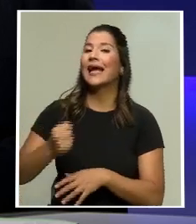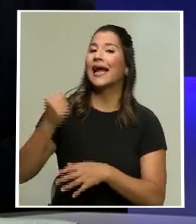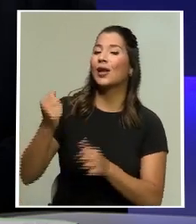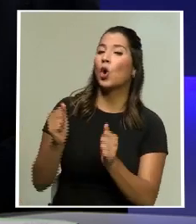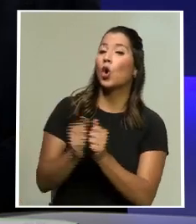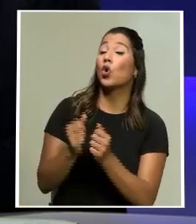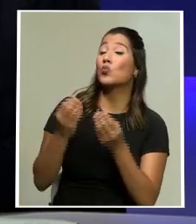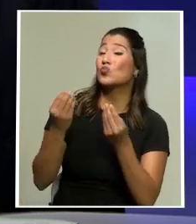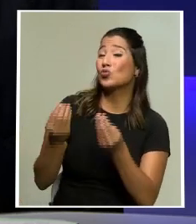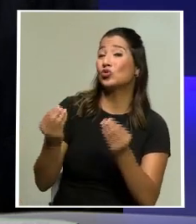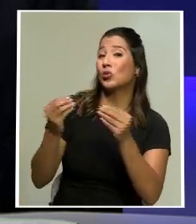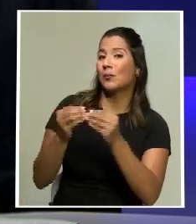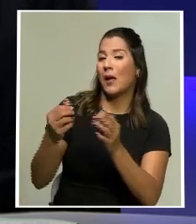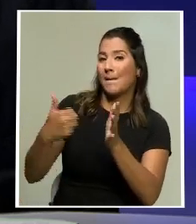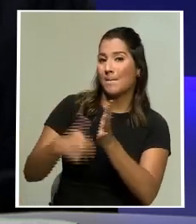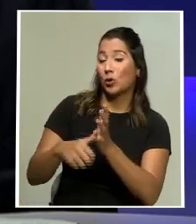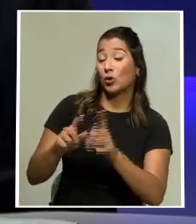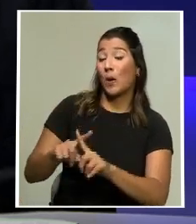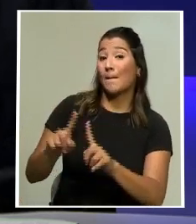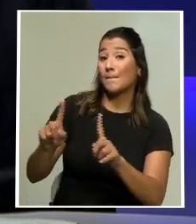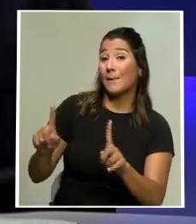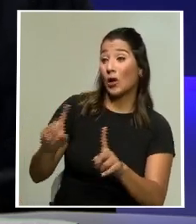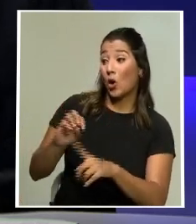porcentaje que es el